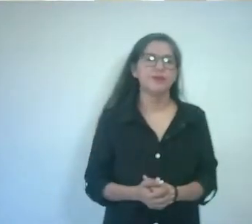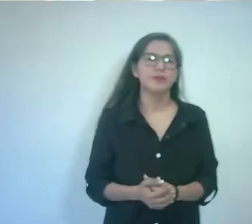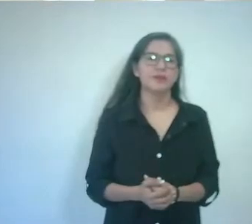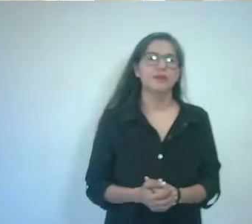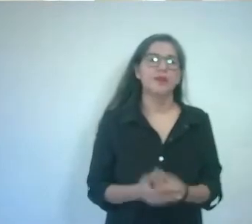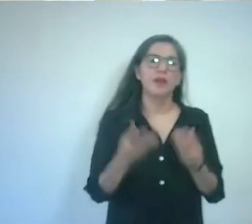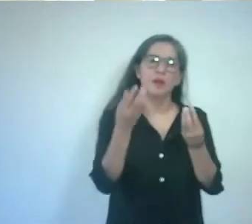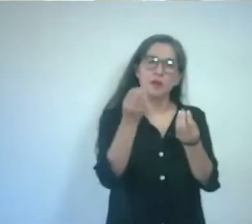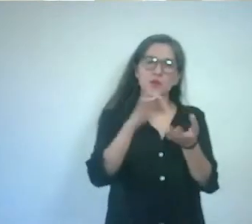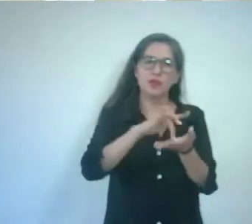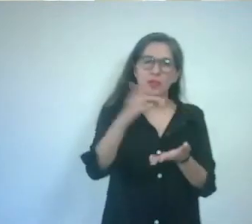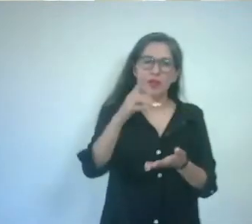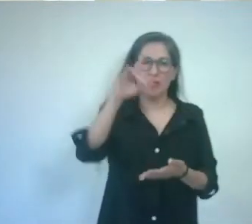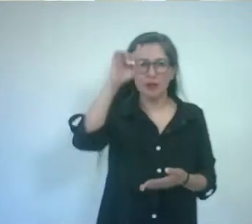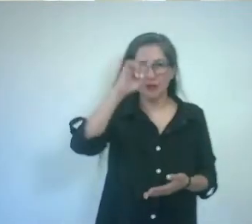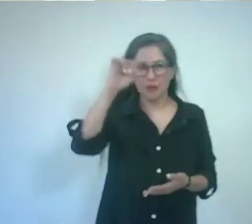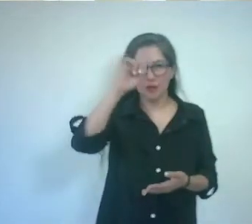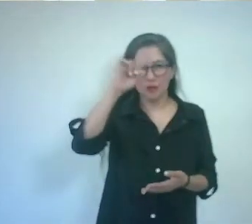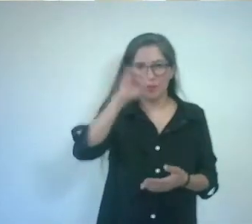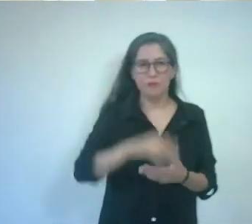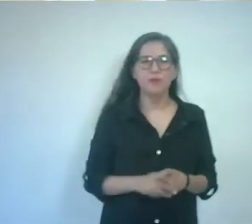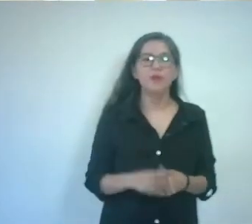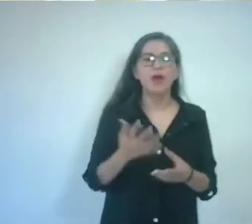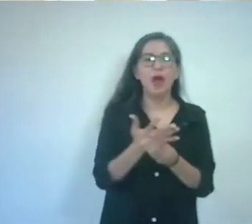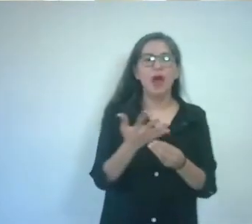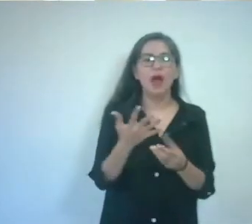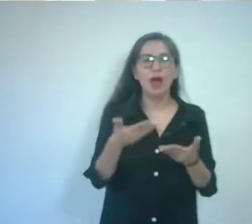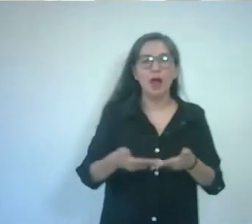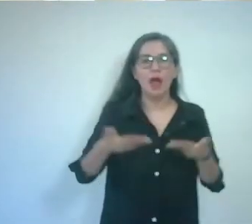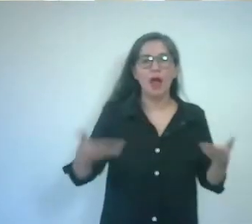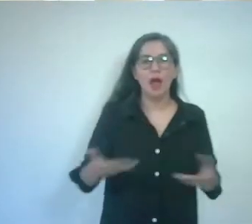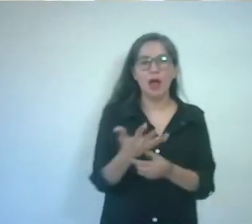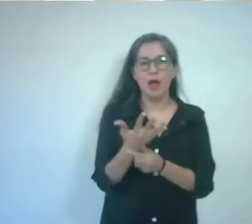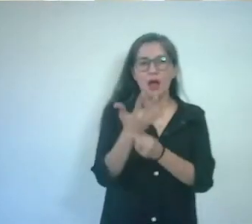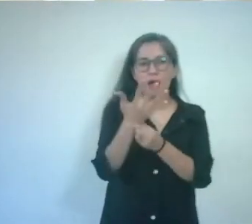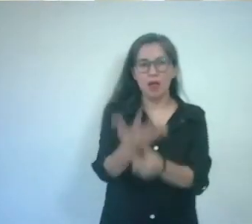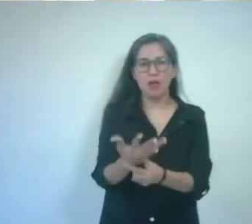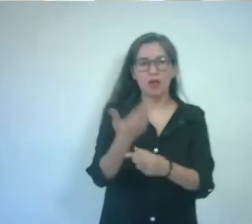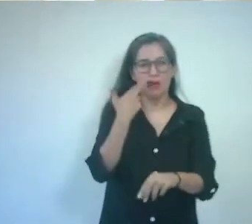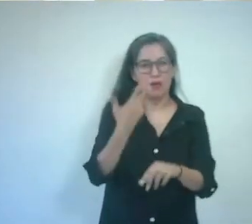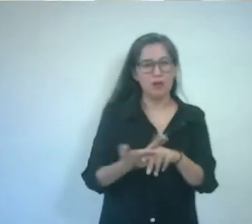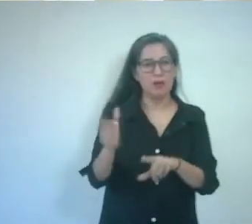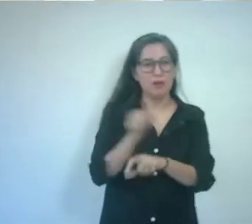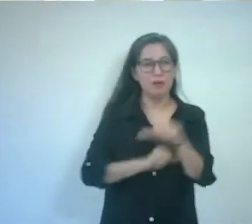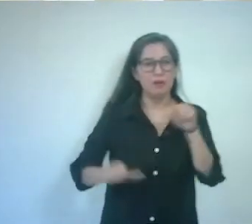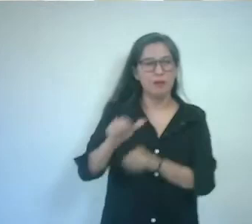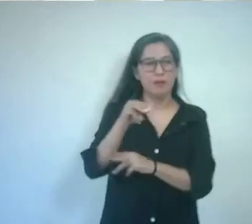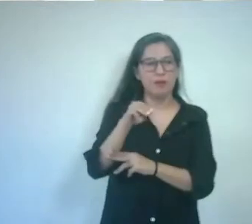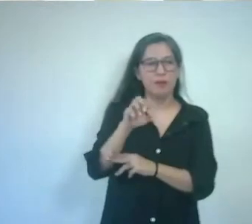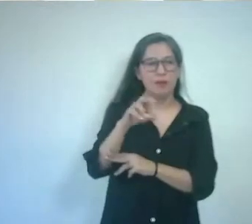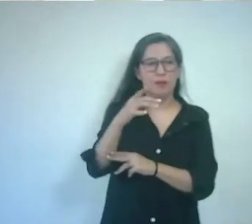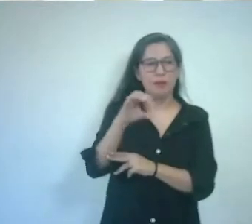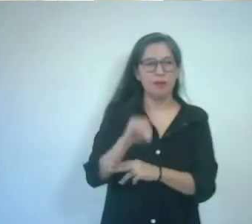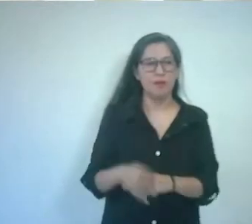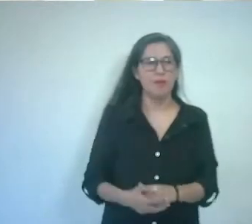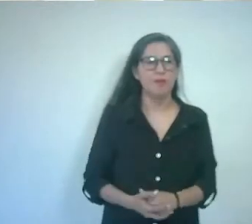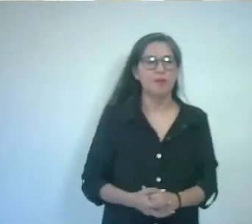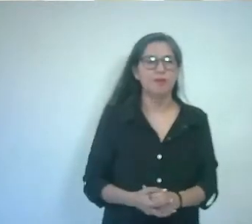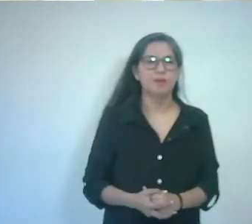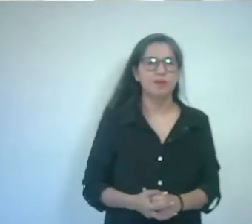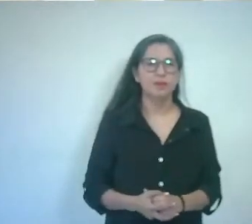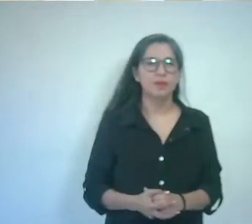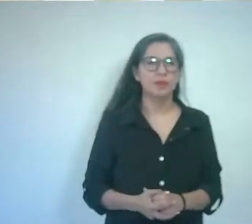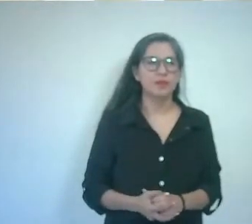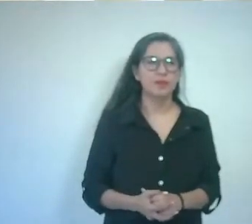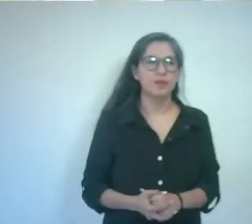Muchas gracias, consejera. En uso de la voz, el siguiente turno para el consejero, el maestro Gerardo Lomelí.